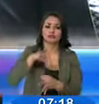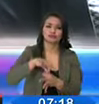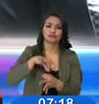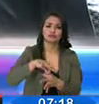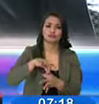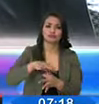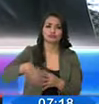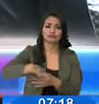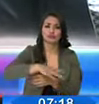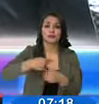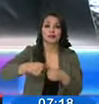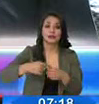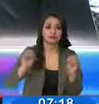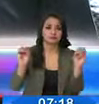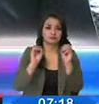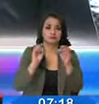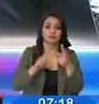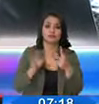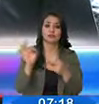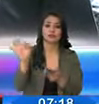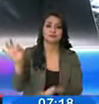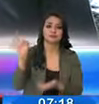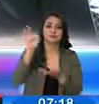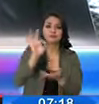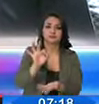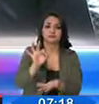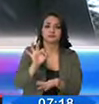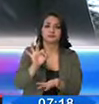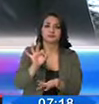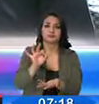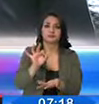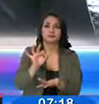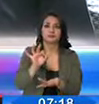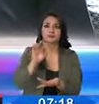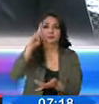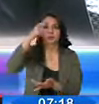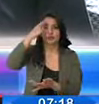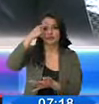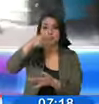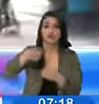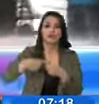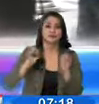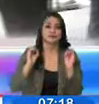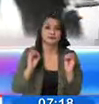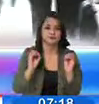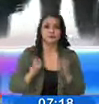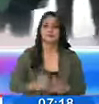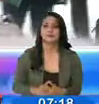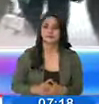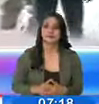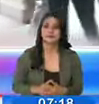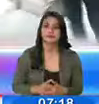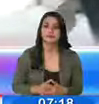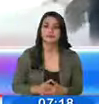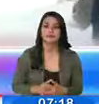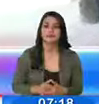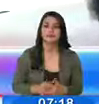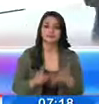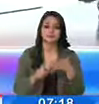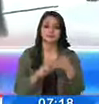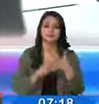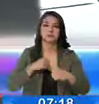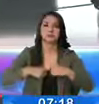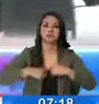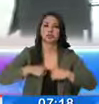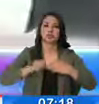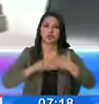la ciudad de Quito ni tampoco sean representantes del Ejecutivo en la ciudad de Quito. Ellos esperan que hasta la primera quincena de mayo se tenga